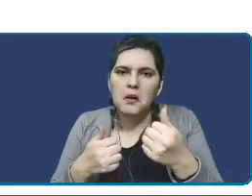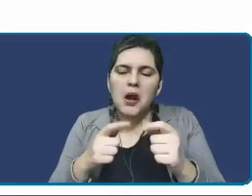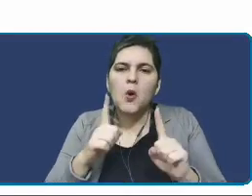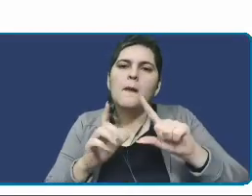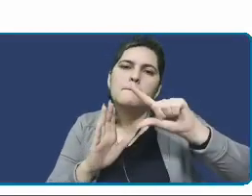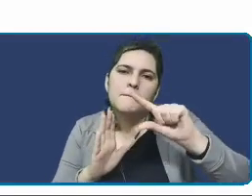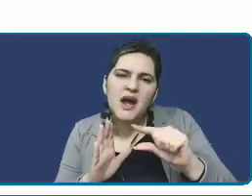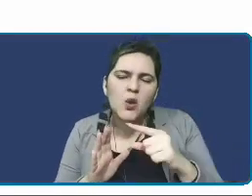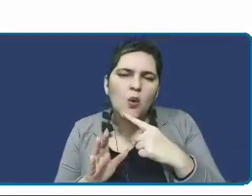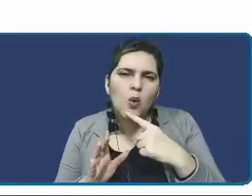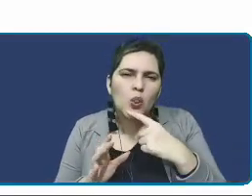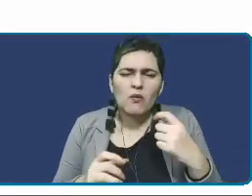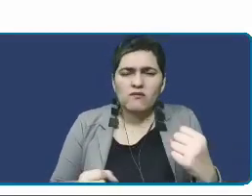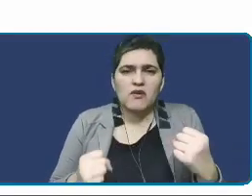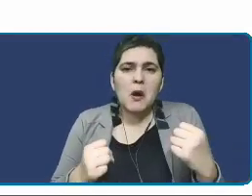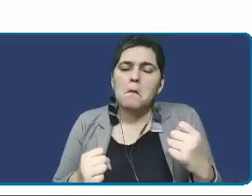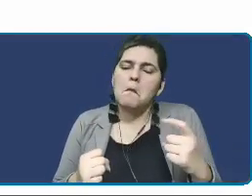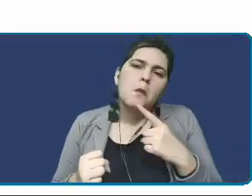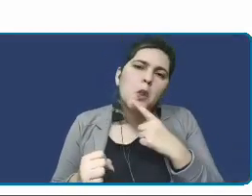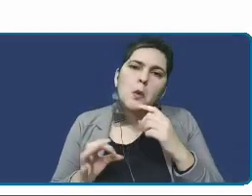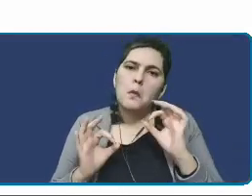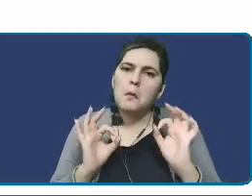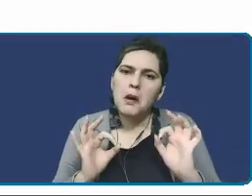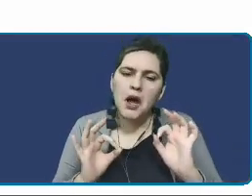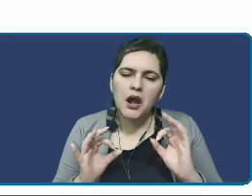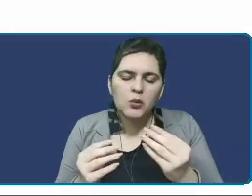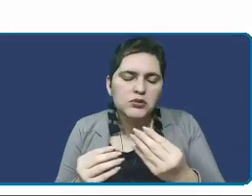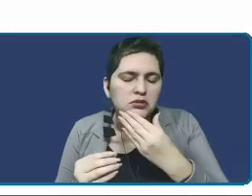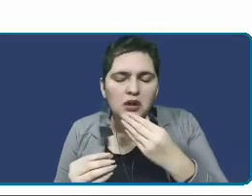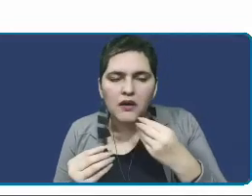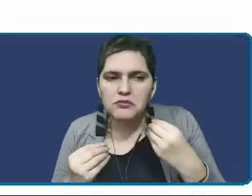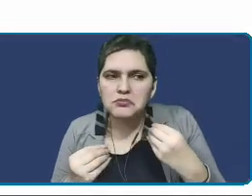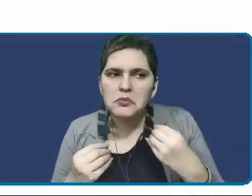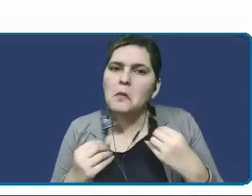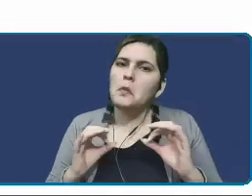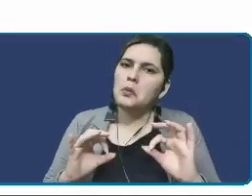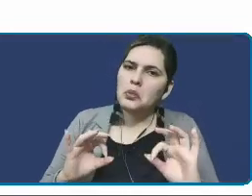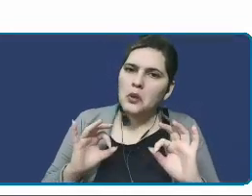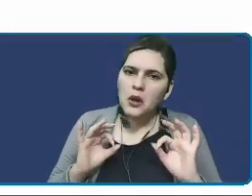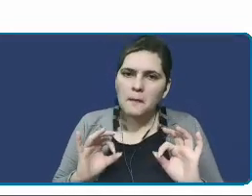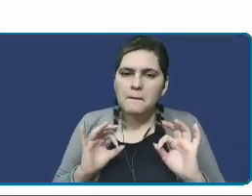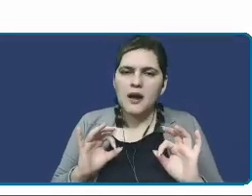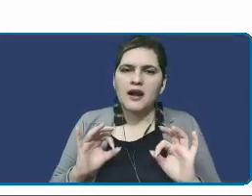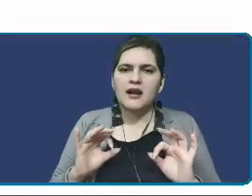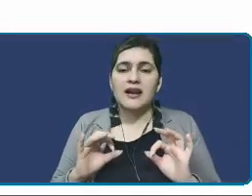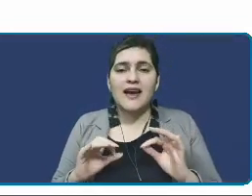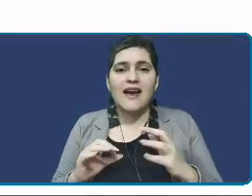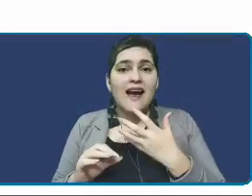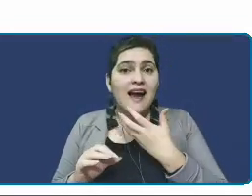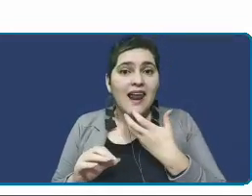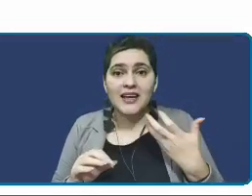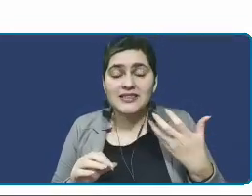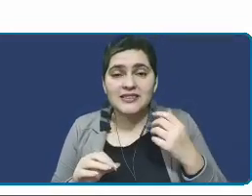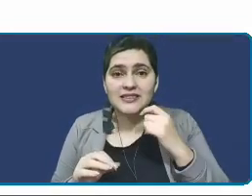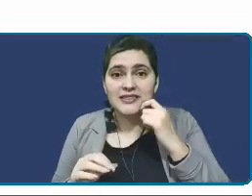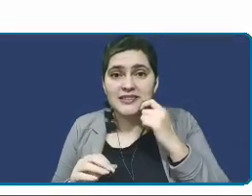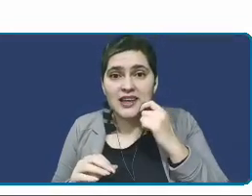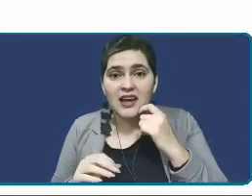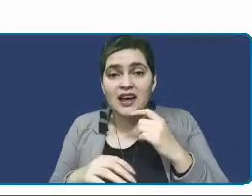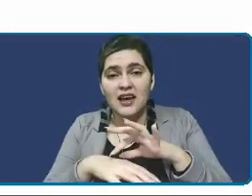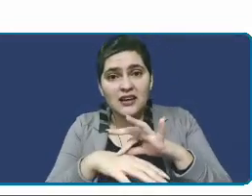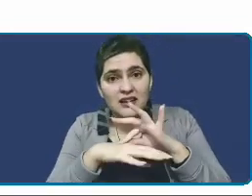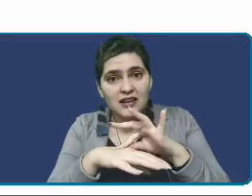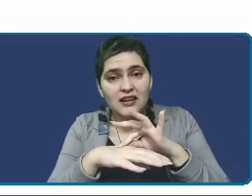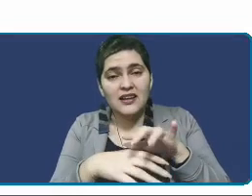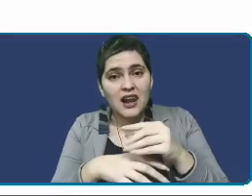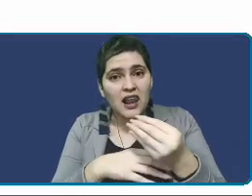menos sabor realzado por los lípidos. Las grasas en la alimentación artificial se ocupan